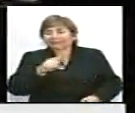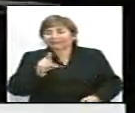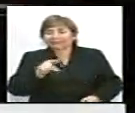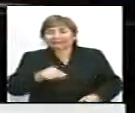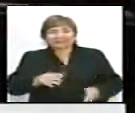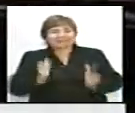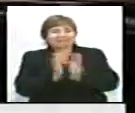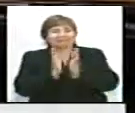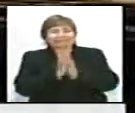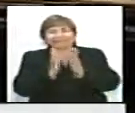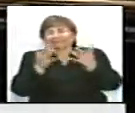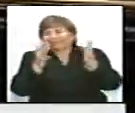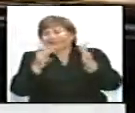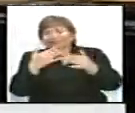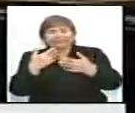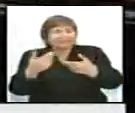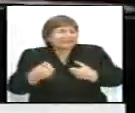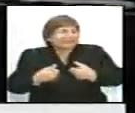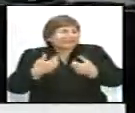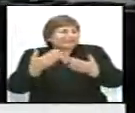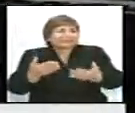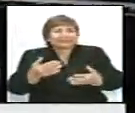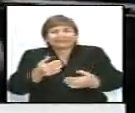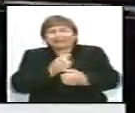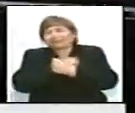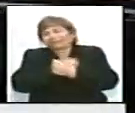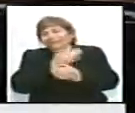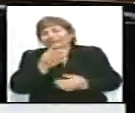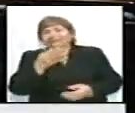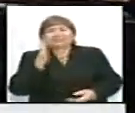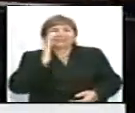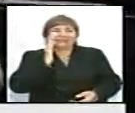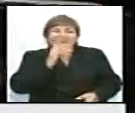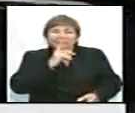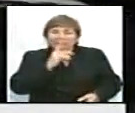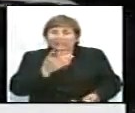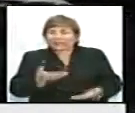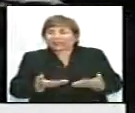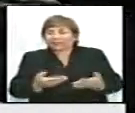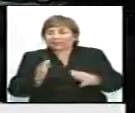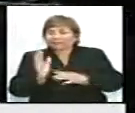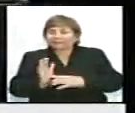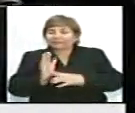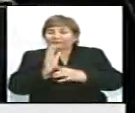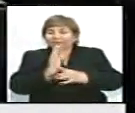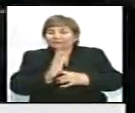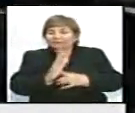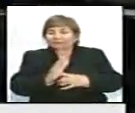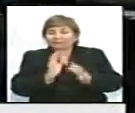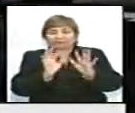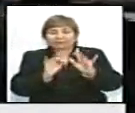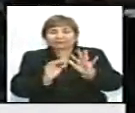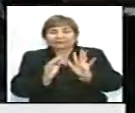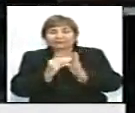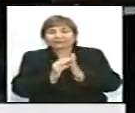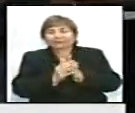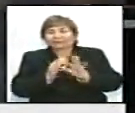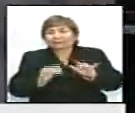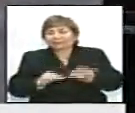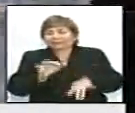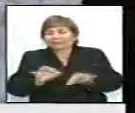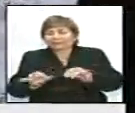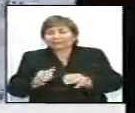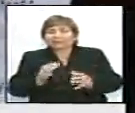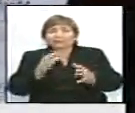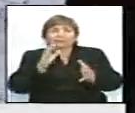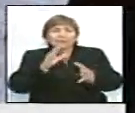las manos y no intenta emular a un guardameta, sino su afán es mostrar los callos que su pequeña llantería en un